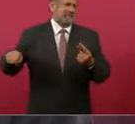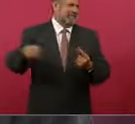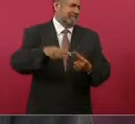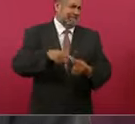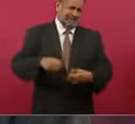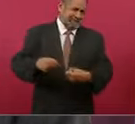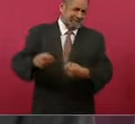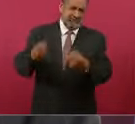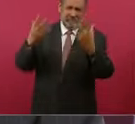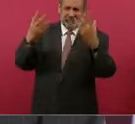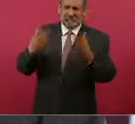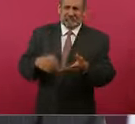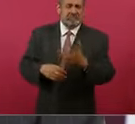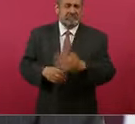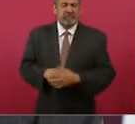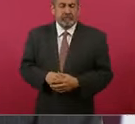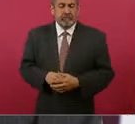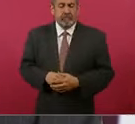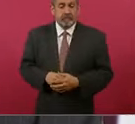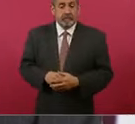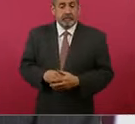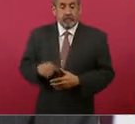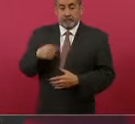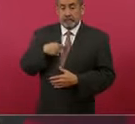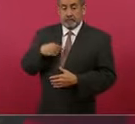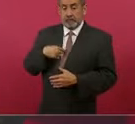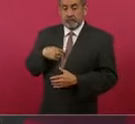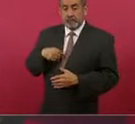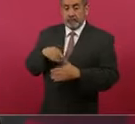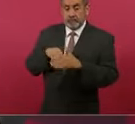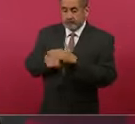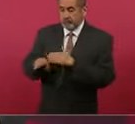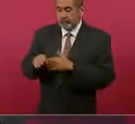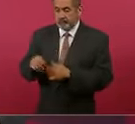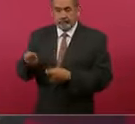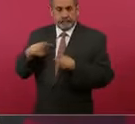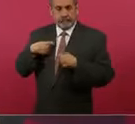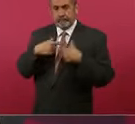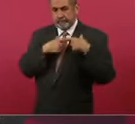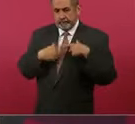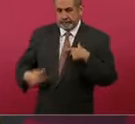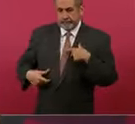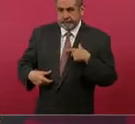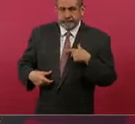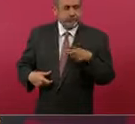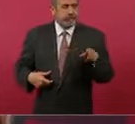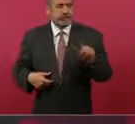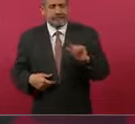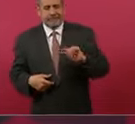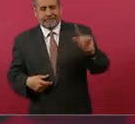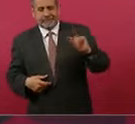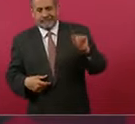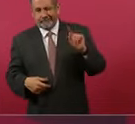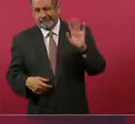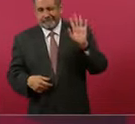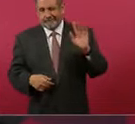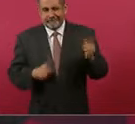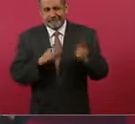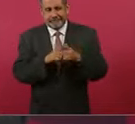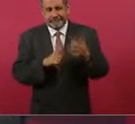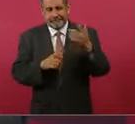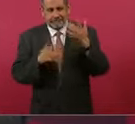Yo les comentaba que cuando entré, me dijo un alto funcionario de los que se